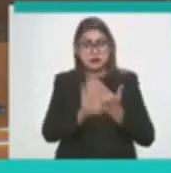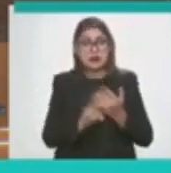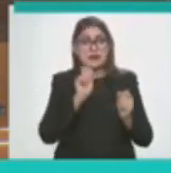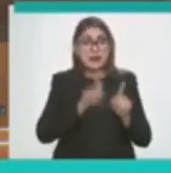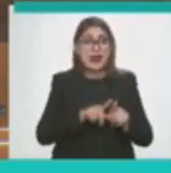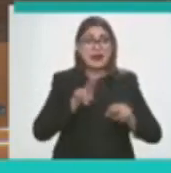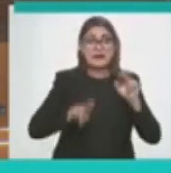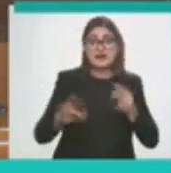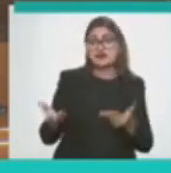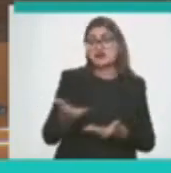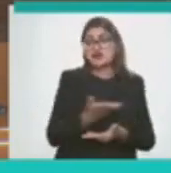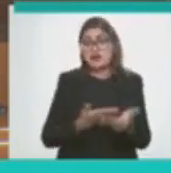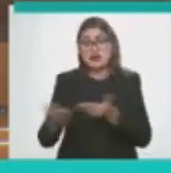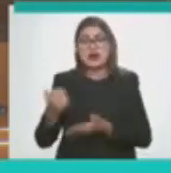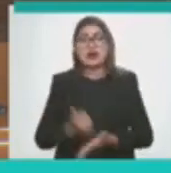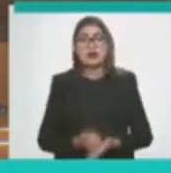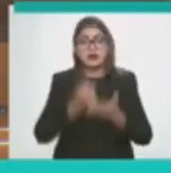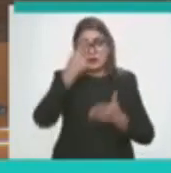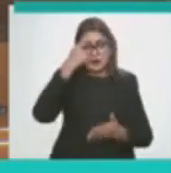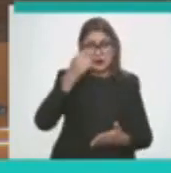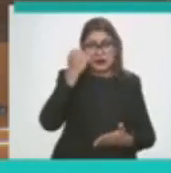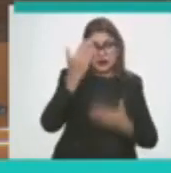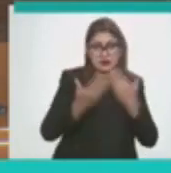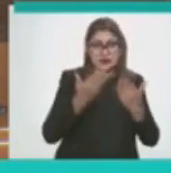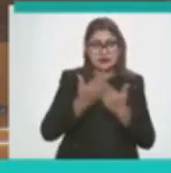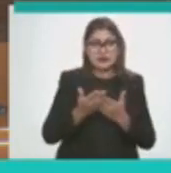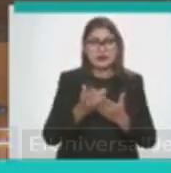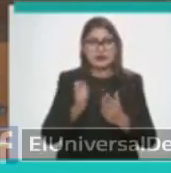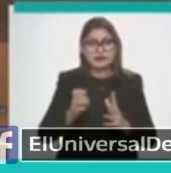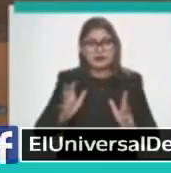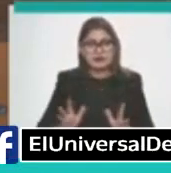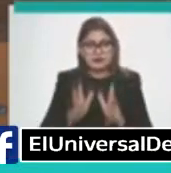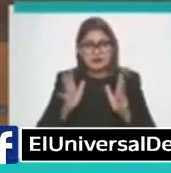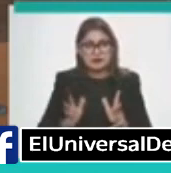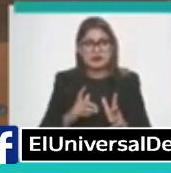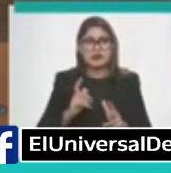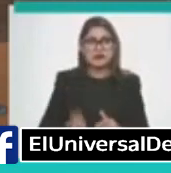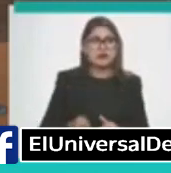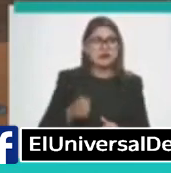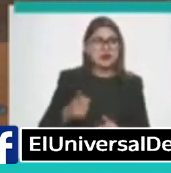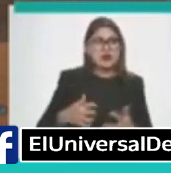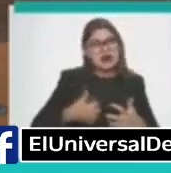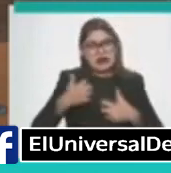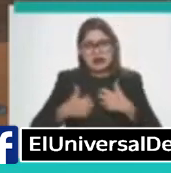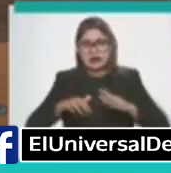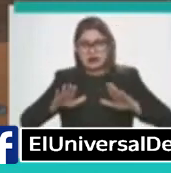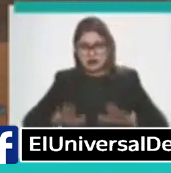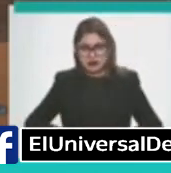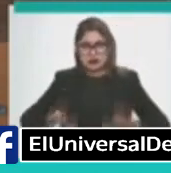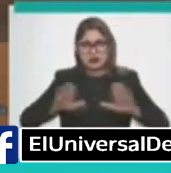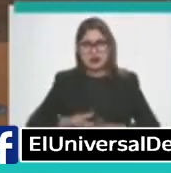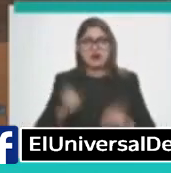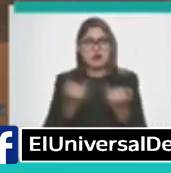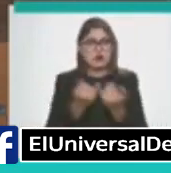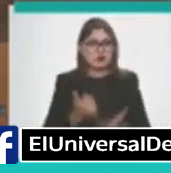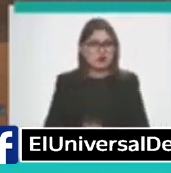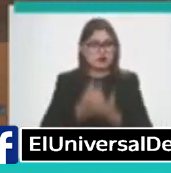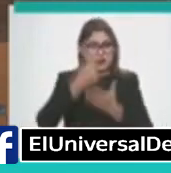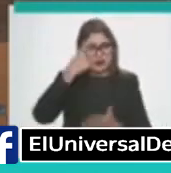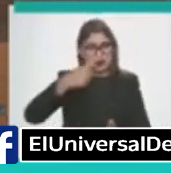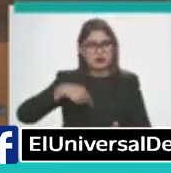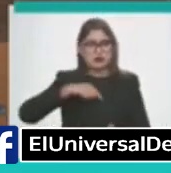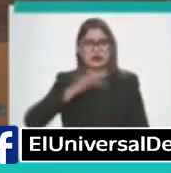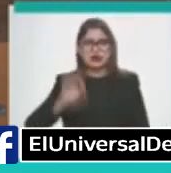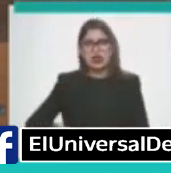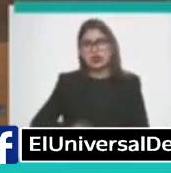estimula la iniciativa canaliza la agresividad nos enseña a aceptar y superar las